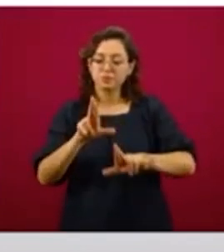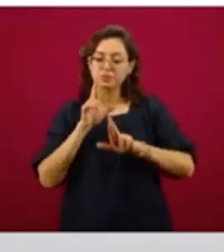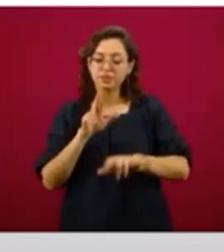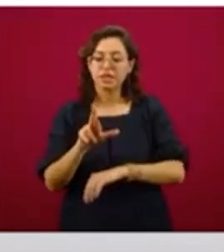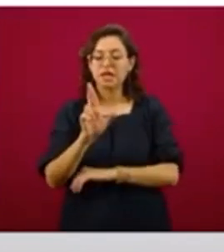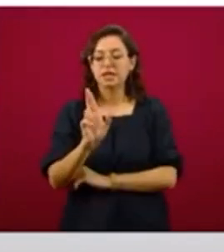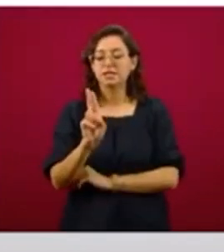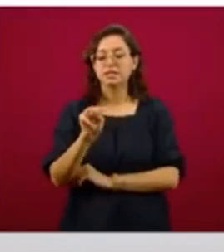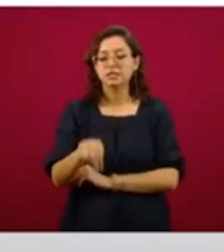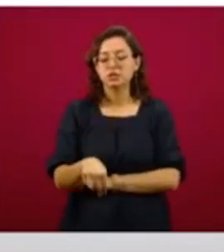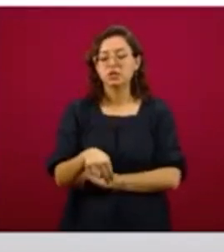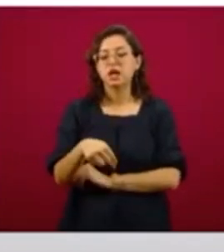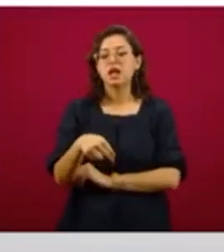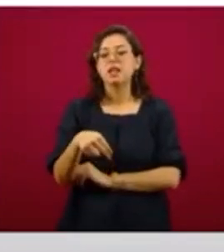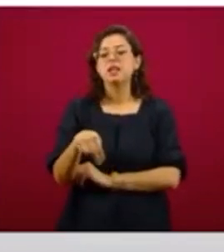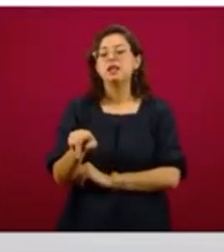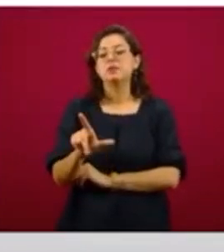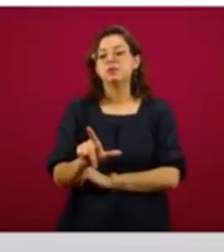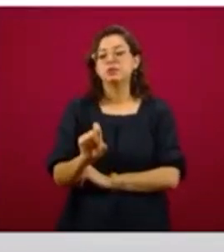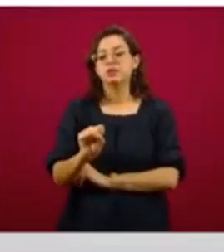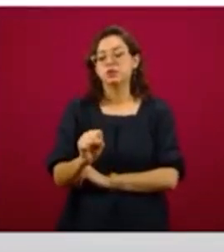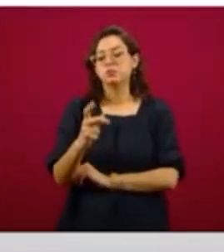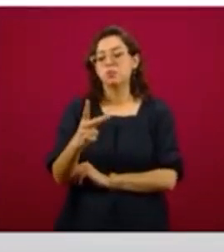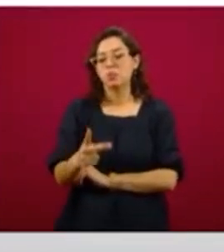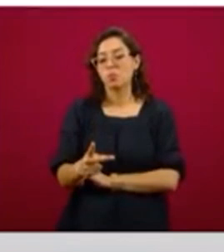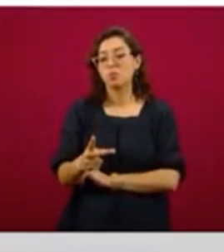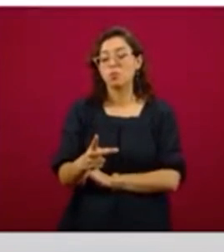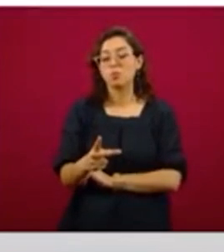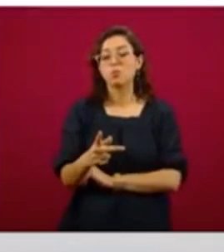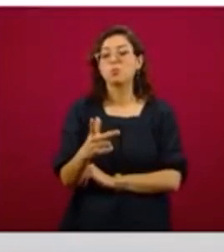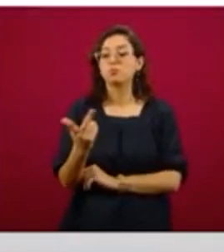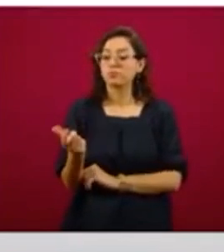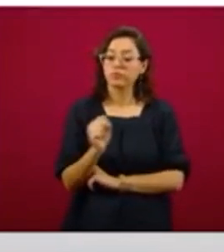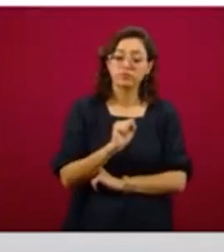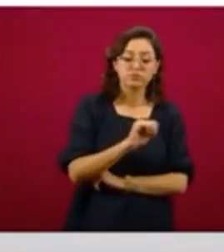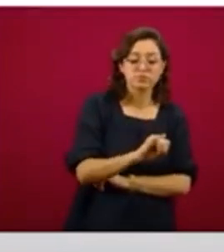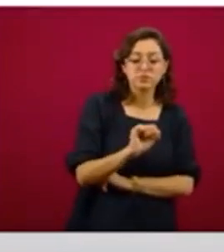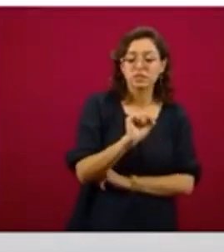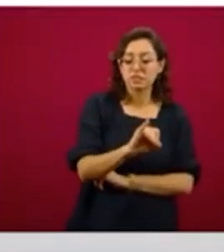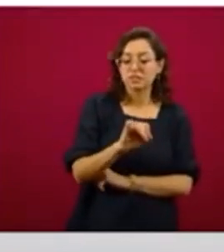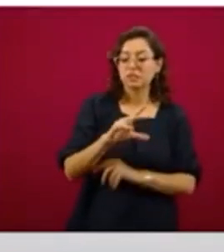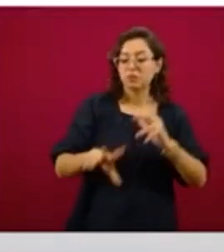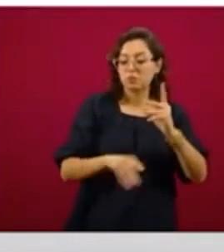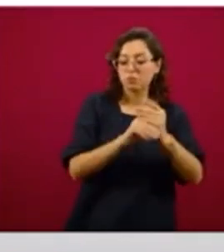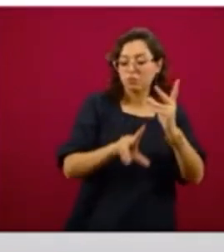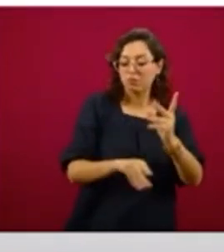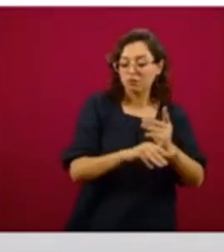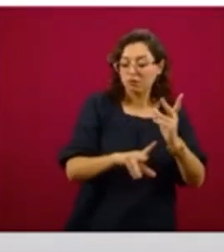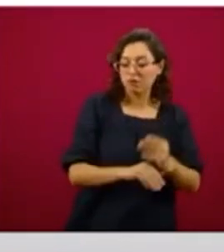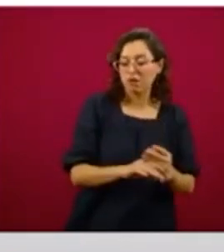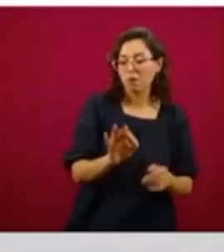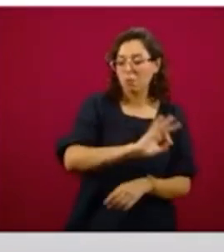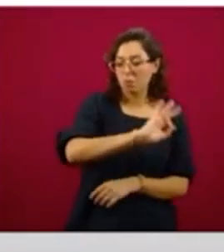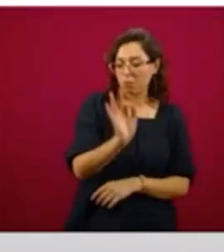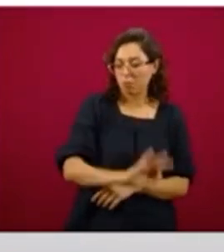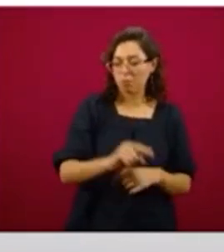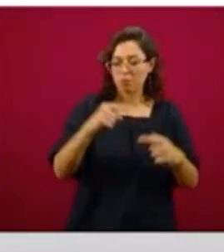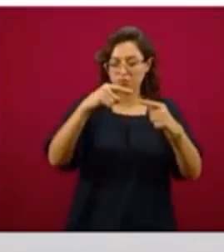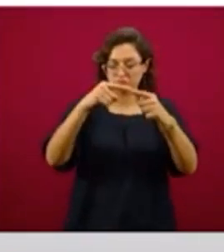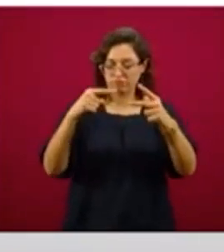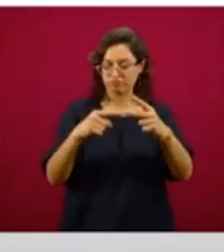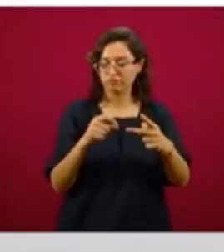laboratorios de salud pública de las cuales salieron algunas positivas saca una proporción es la positividad que también